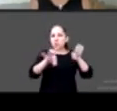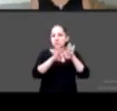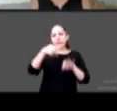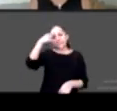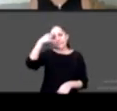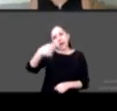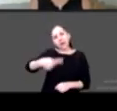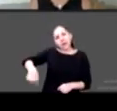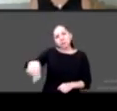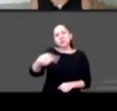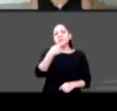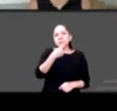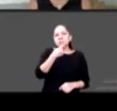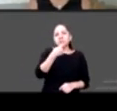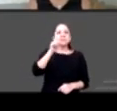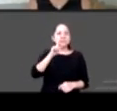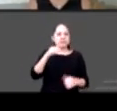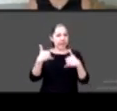próximo, por favor.